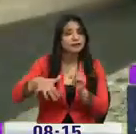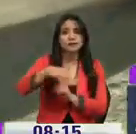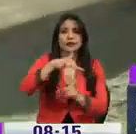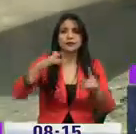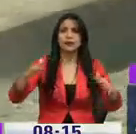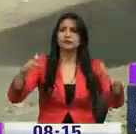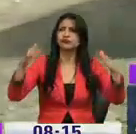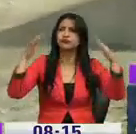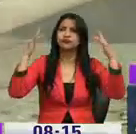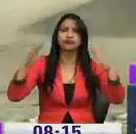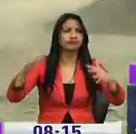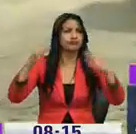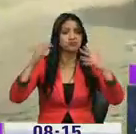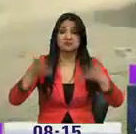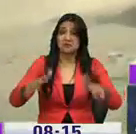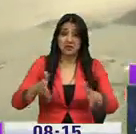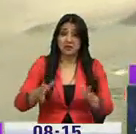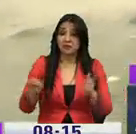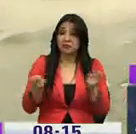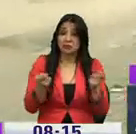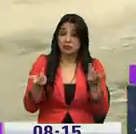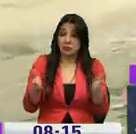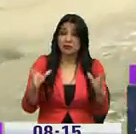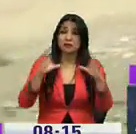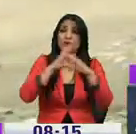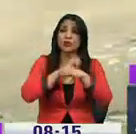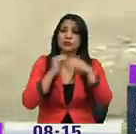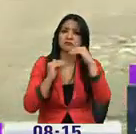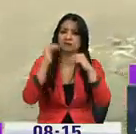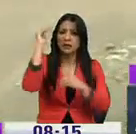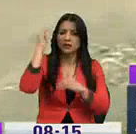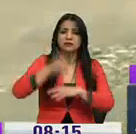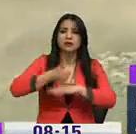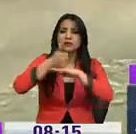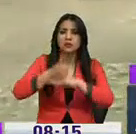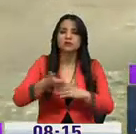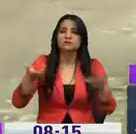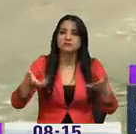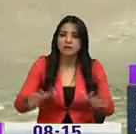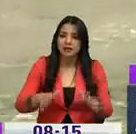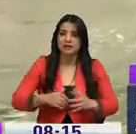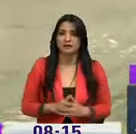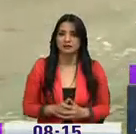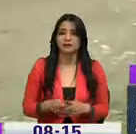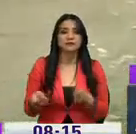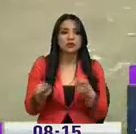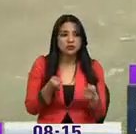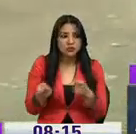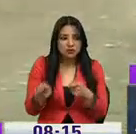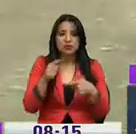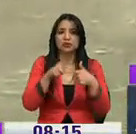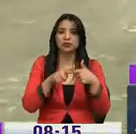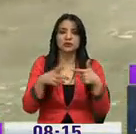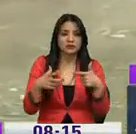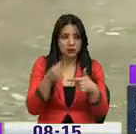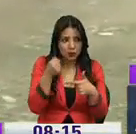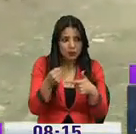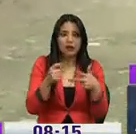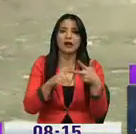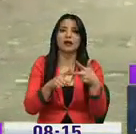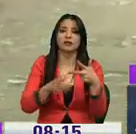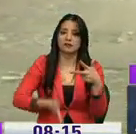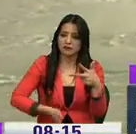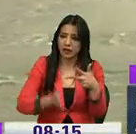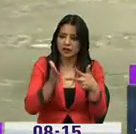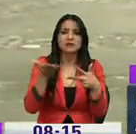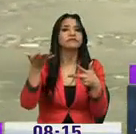la emisión de gases, que sobre todo se da en la noche. No existe autoridad alguna que haga responsable ni de los gases ni